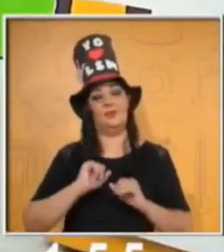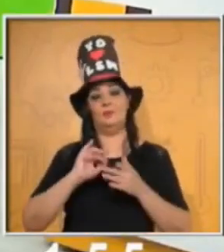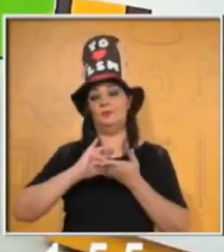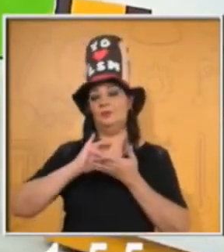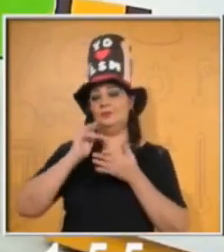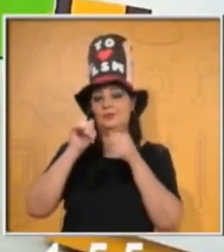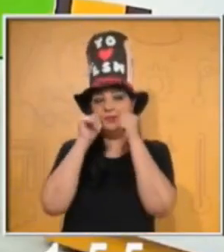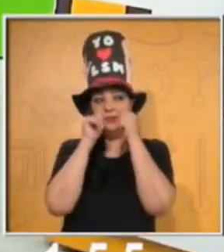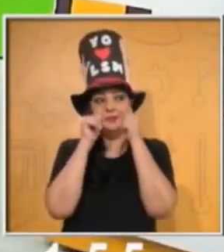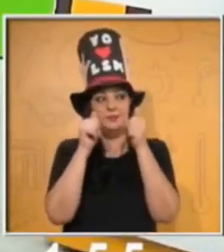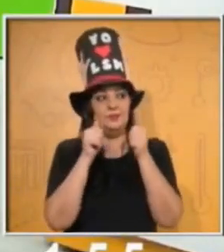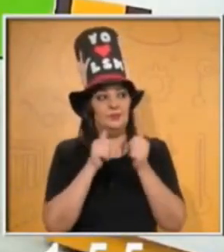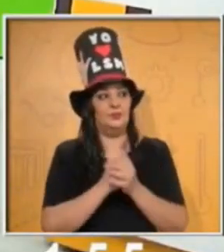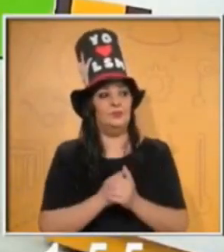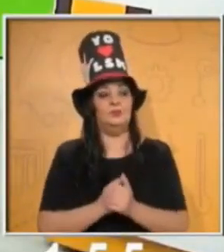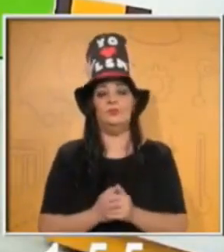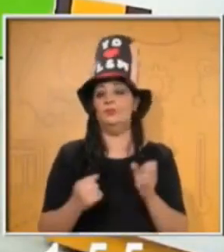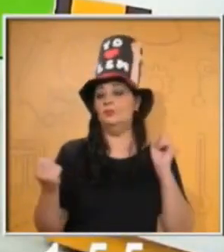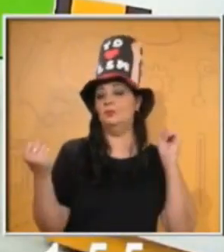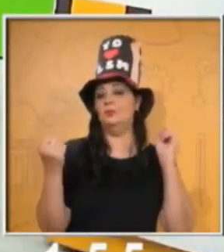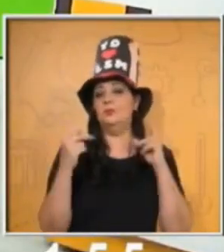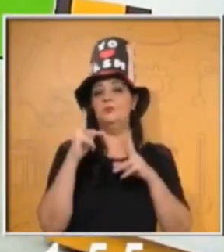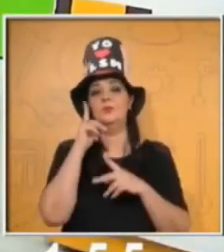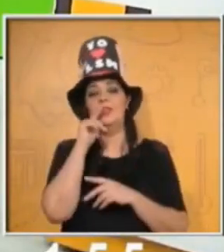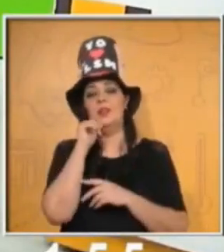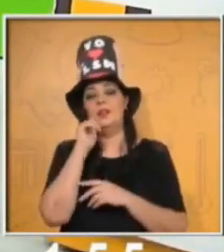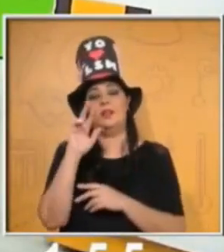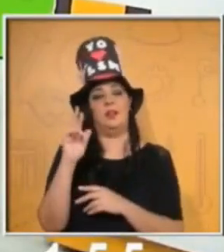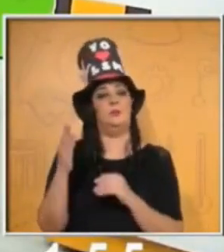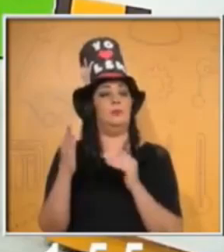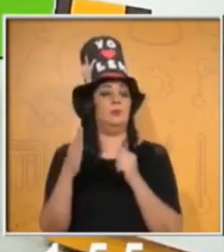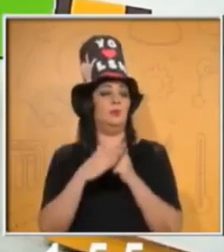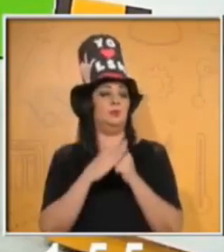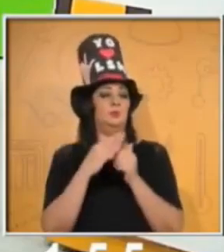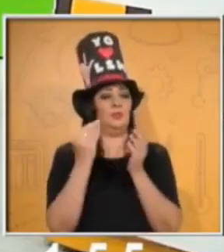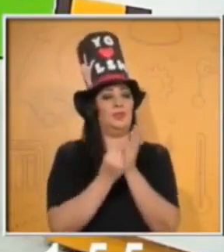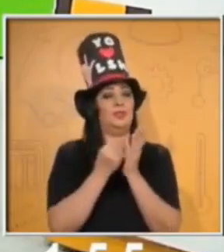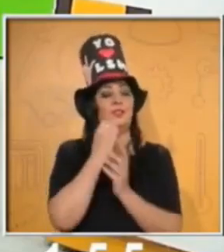todo. Nos vemos el día de mañana en la siguiente transmisión de Escuela TV.